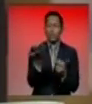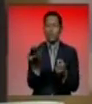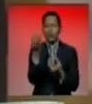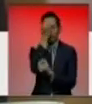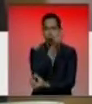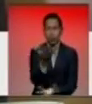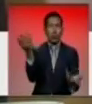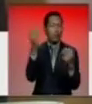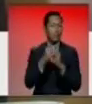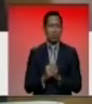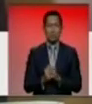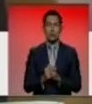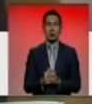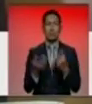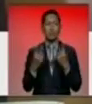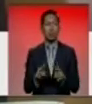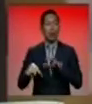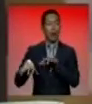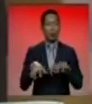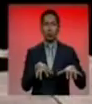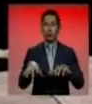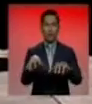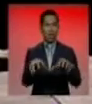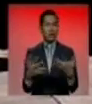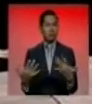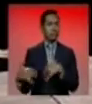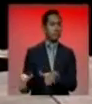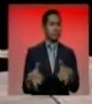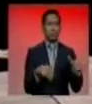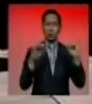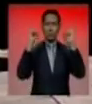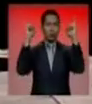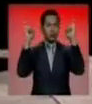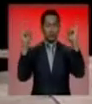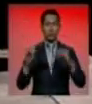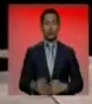recreación, de las actividades lúdicas. Moreno no detalló qué